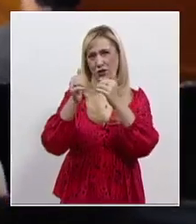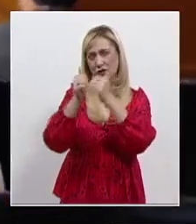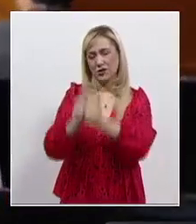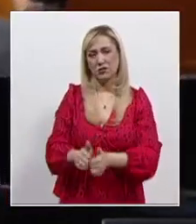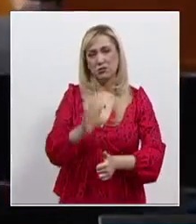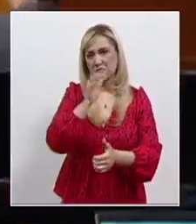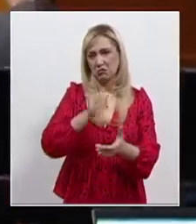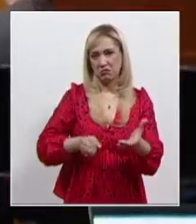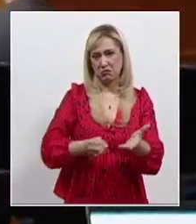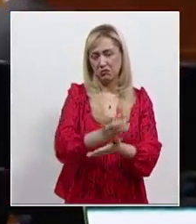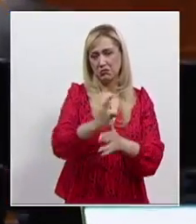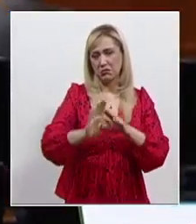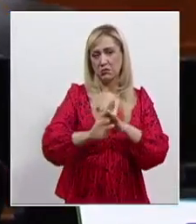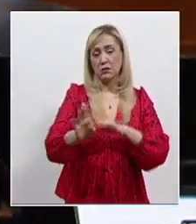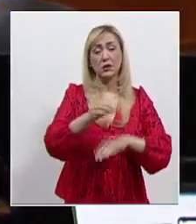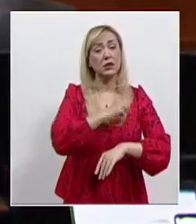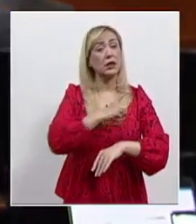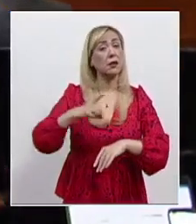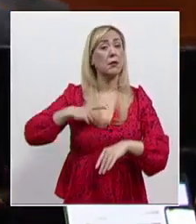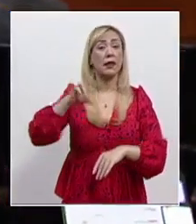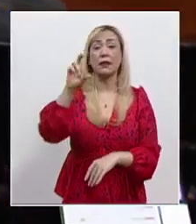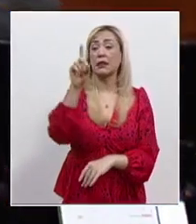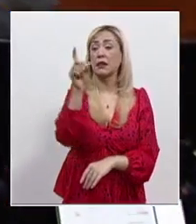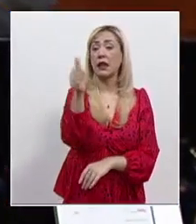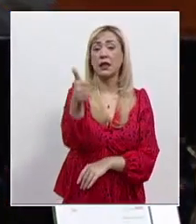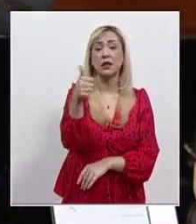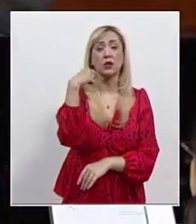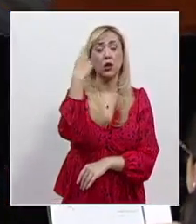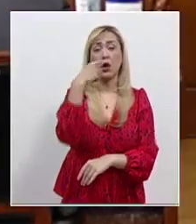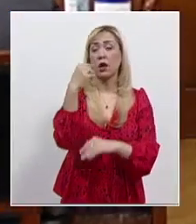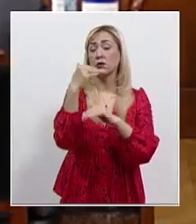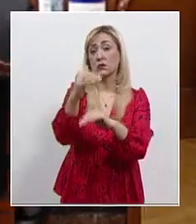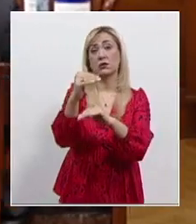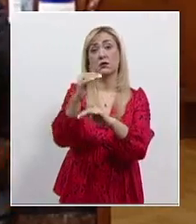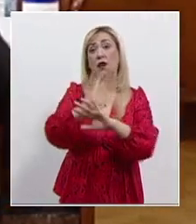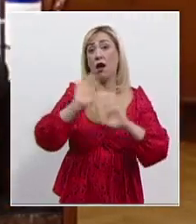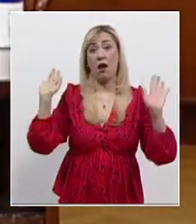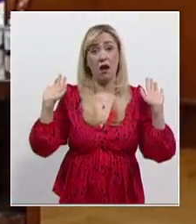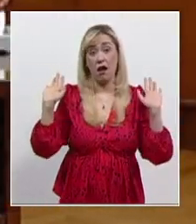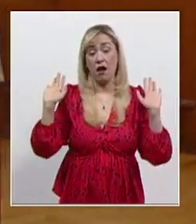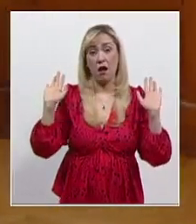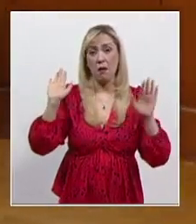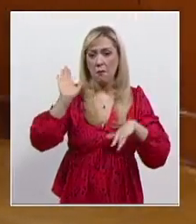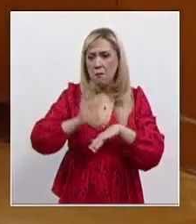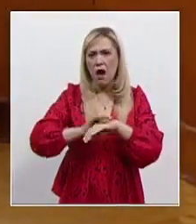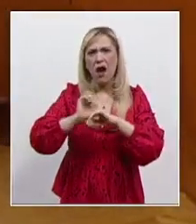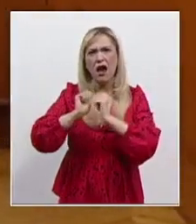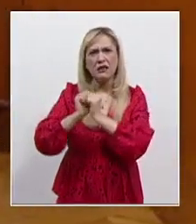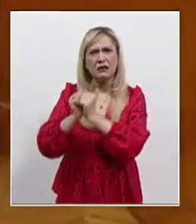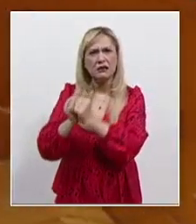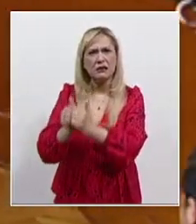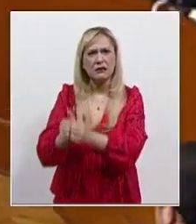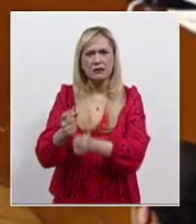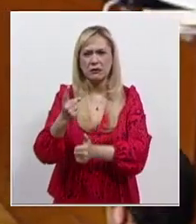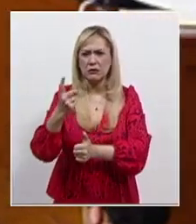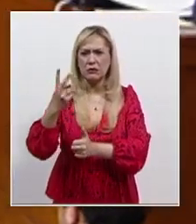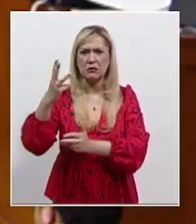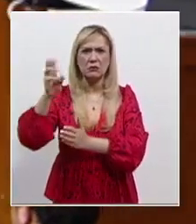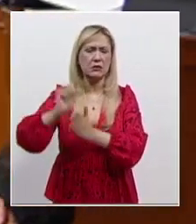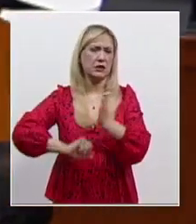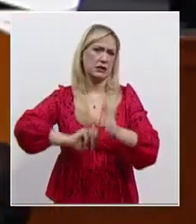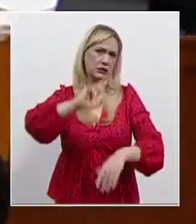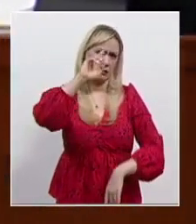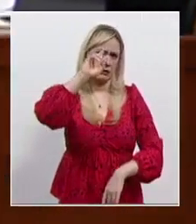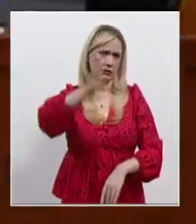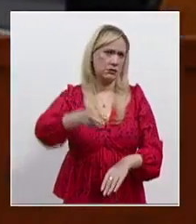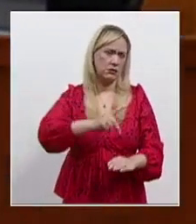debe ser menor al plazo de 36 horas y deberá cumplir con los requisitos de razonabilidad, necesidad y proporcionalidad.